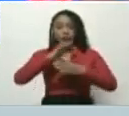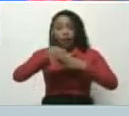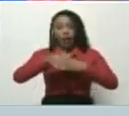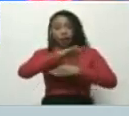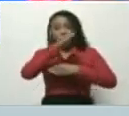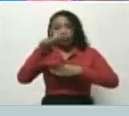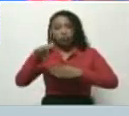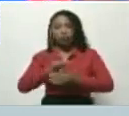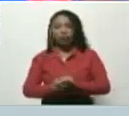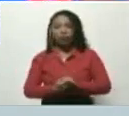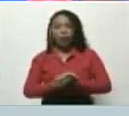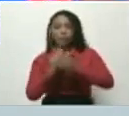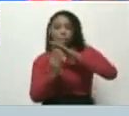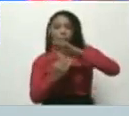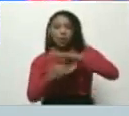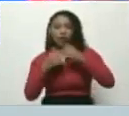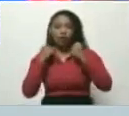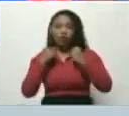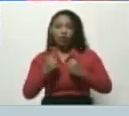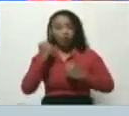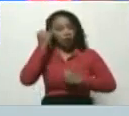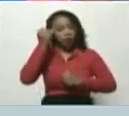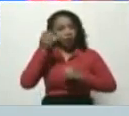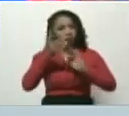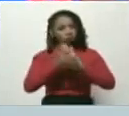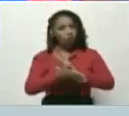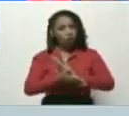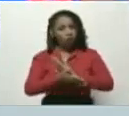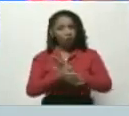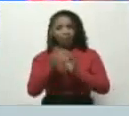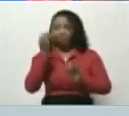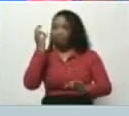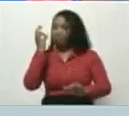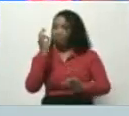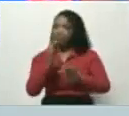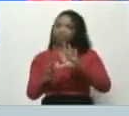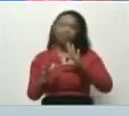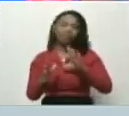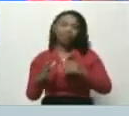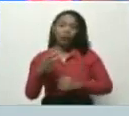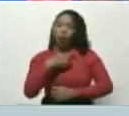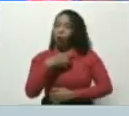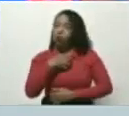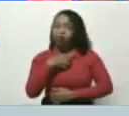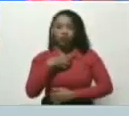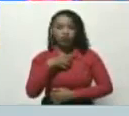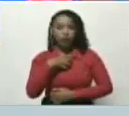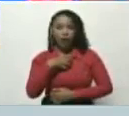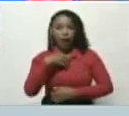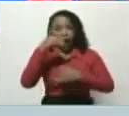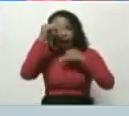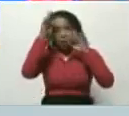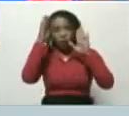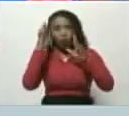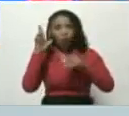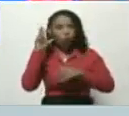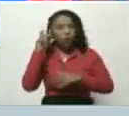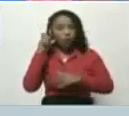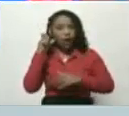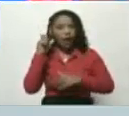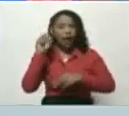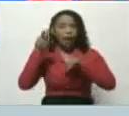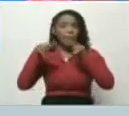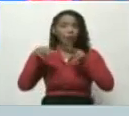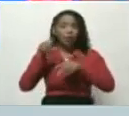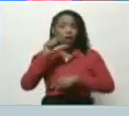Con bases sólidas, ideológicas, lamentablemente no pude escuchar la ponencia del profesor Luis Brito, pero